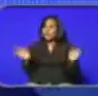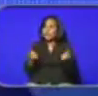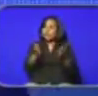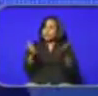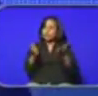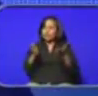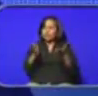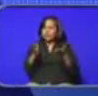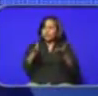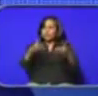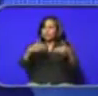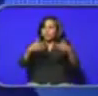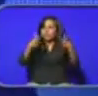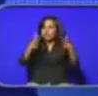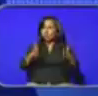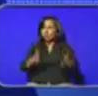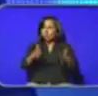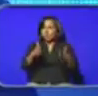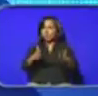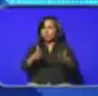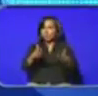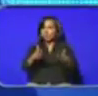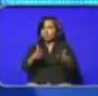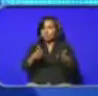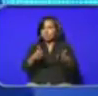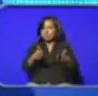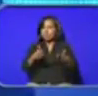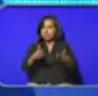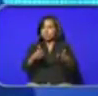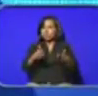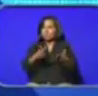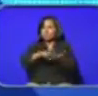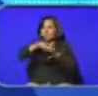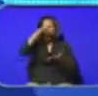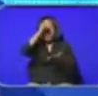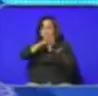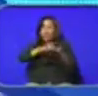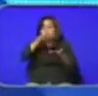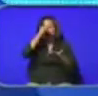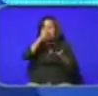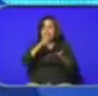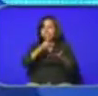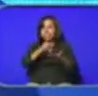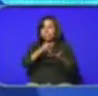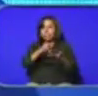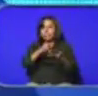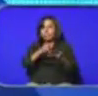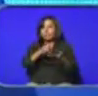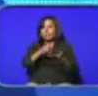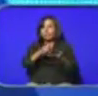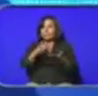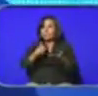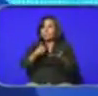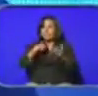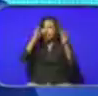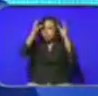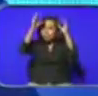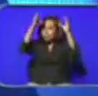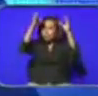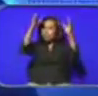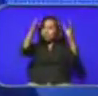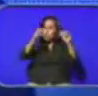docente, el sentido del mérito. O sea, el mérito como una cultura de crecimiento. No